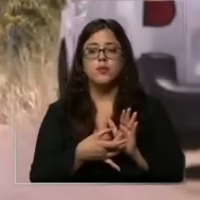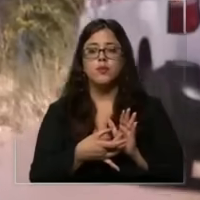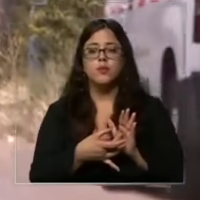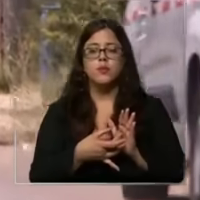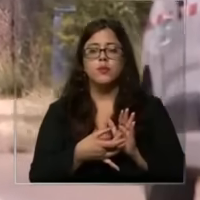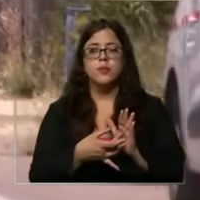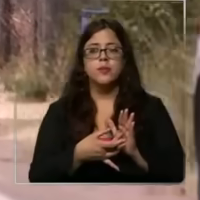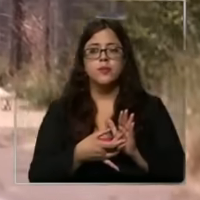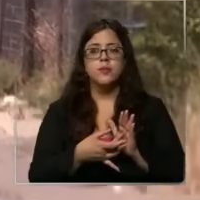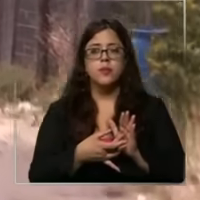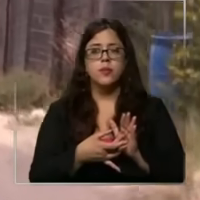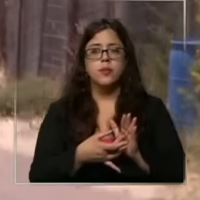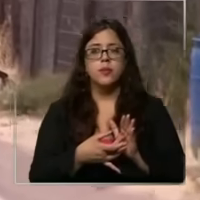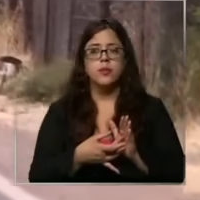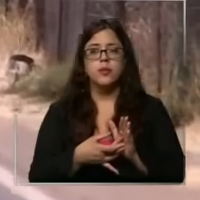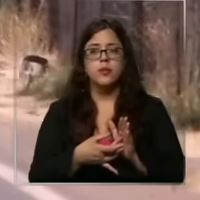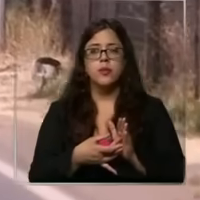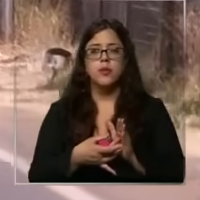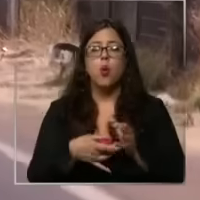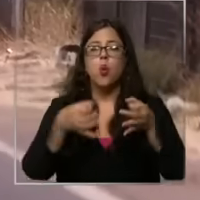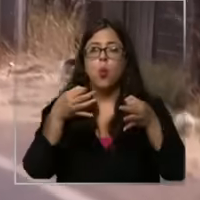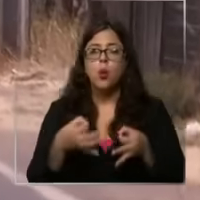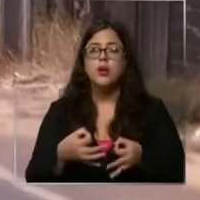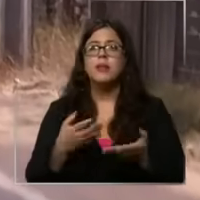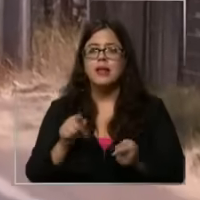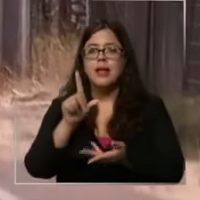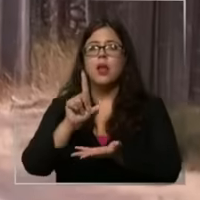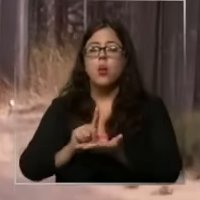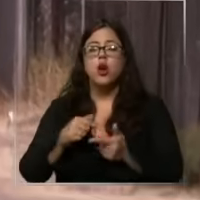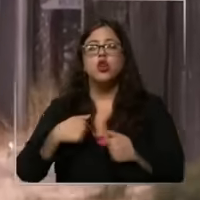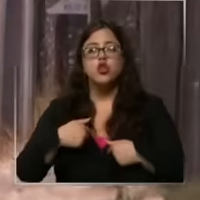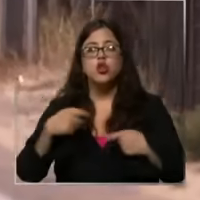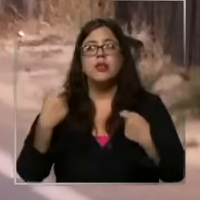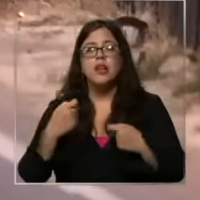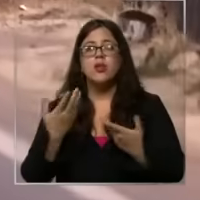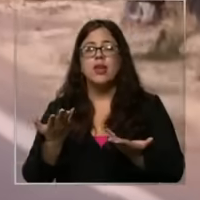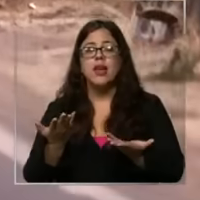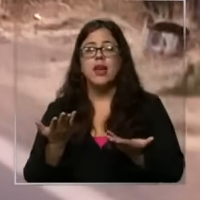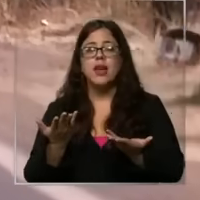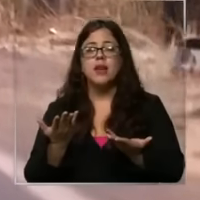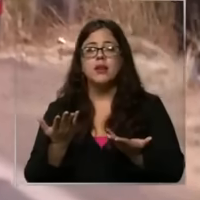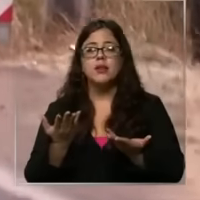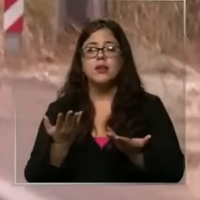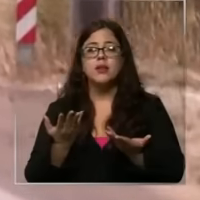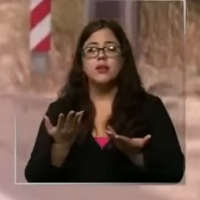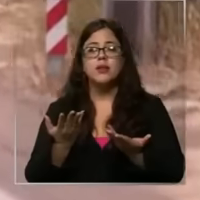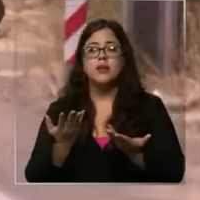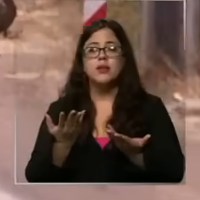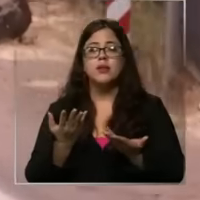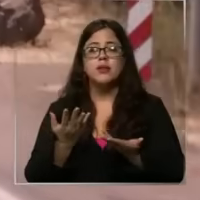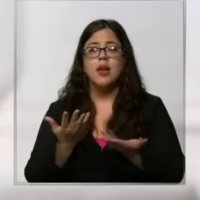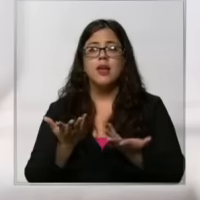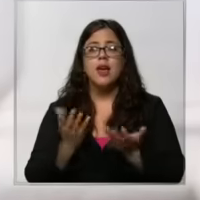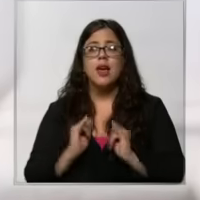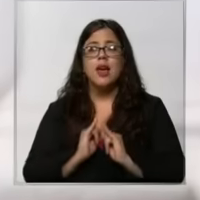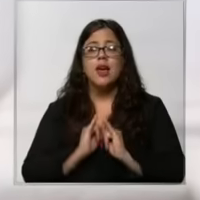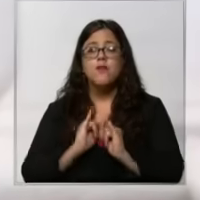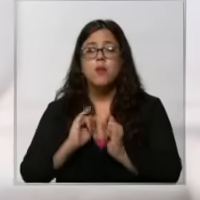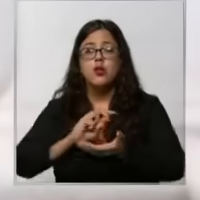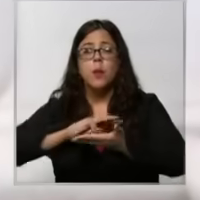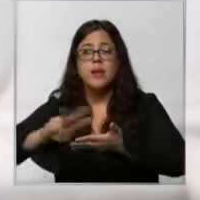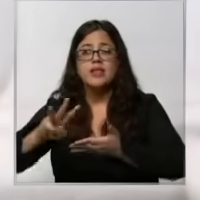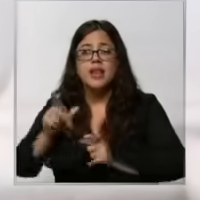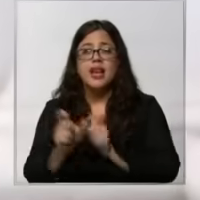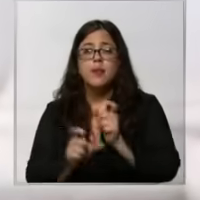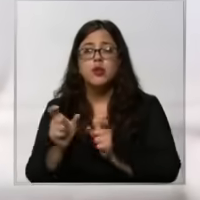está efectivamente en el sector. He tratado de enviar mensaje a este grupo de vecinos que hoy día